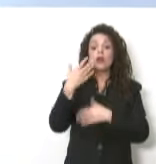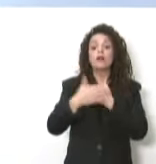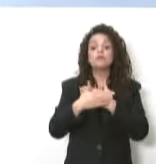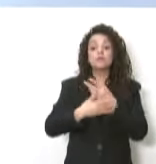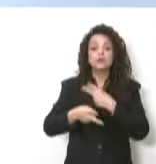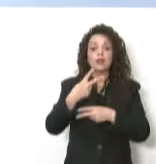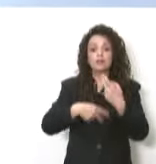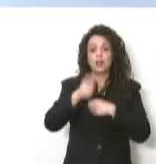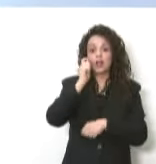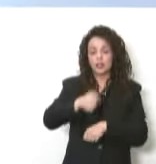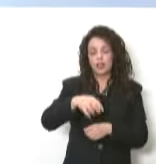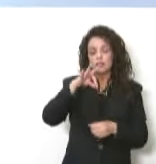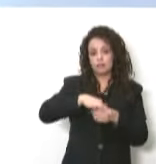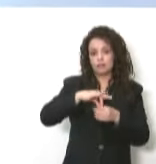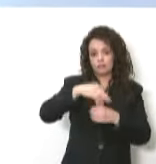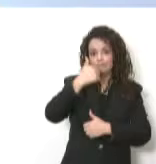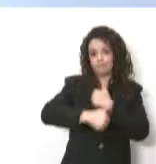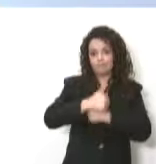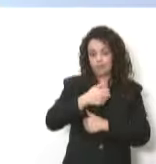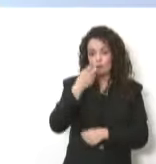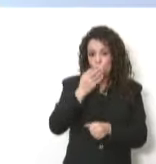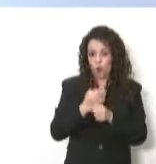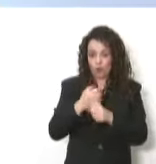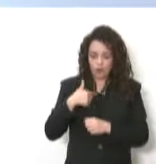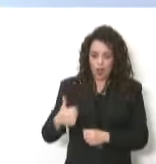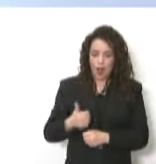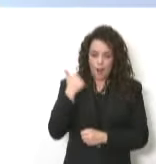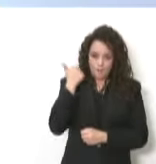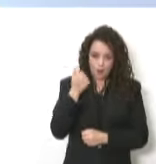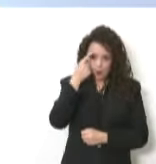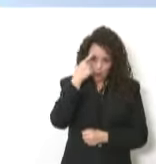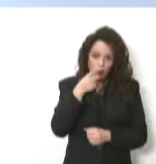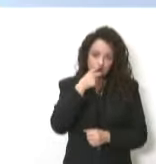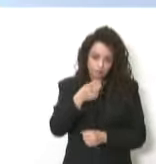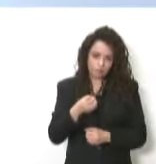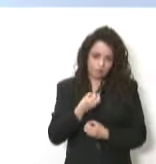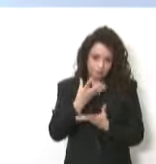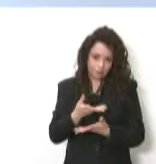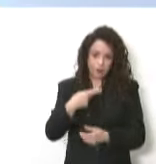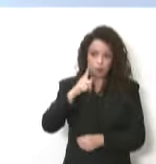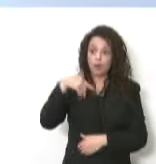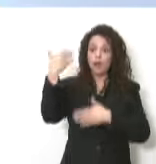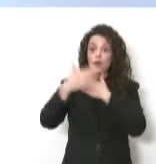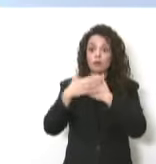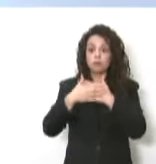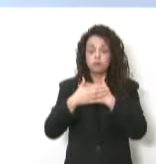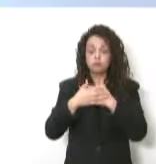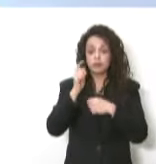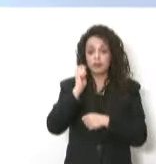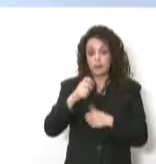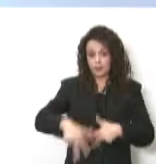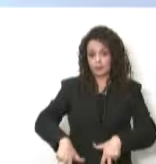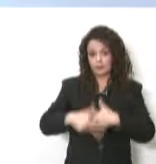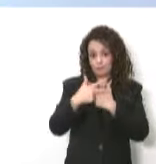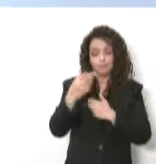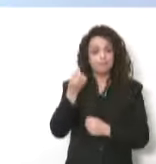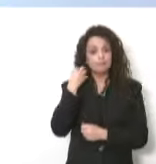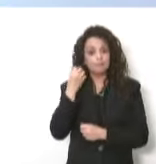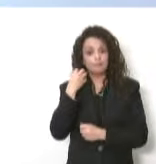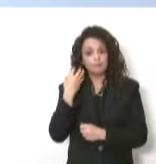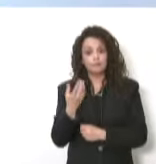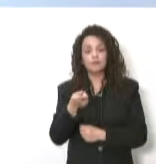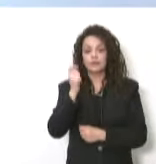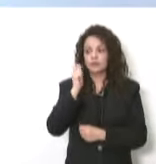que por eso aproveché la oportunidad para mencionarlo, pero bueno, ya seguramente la próxima sesión tendremos de parte